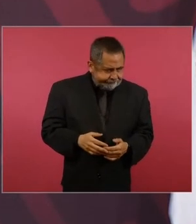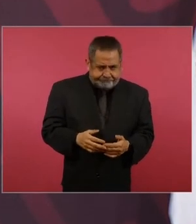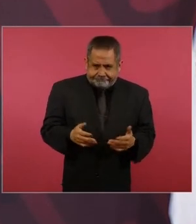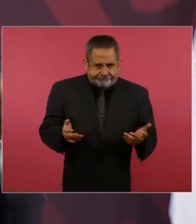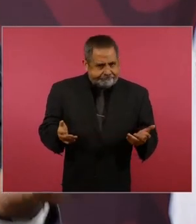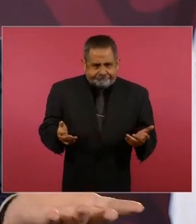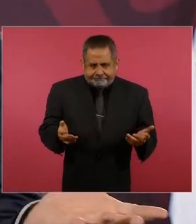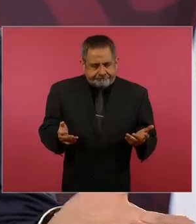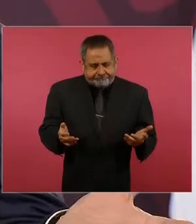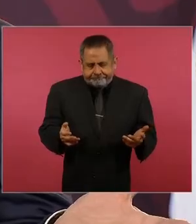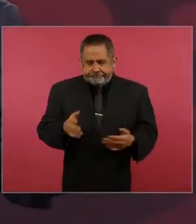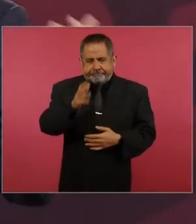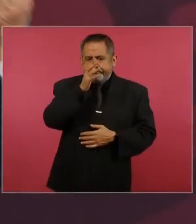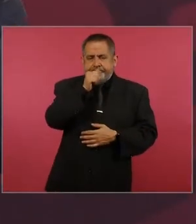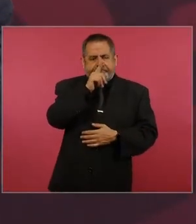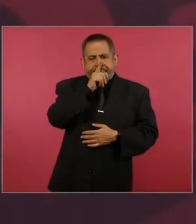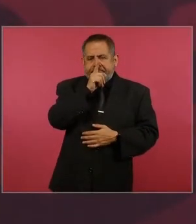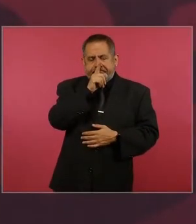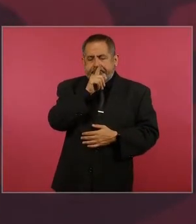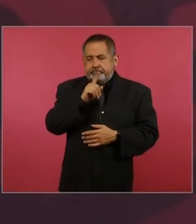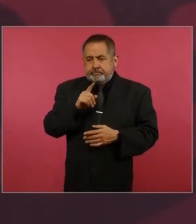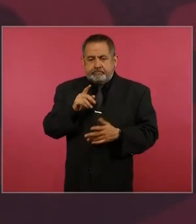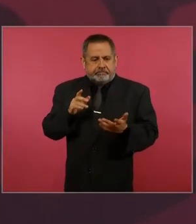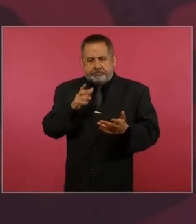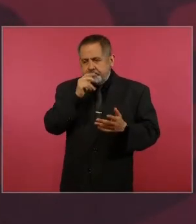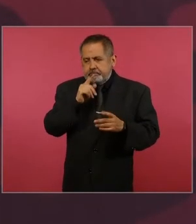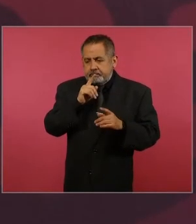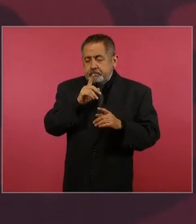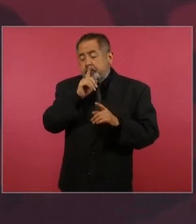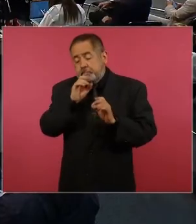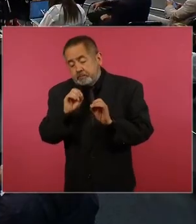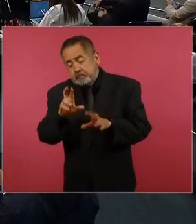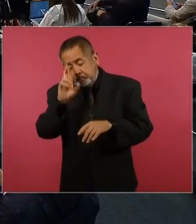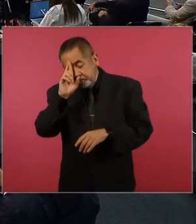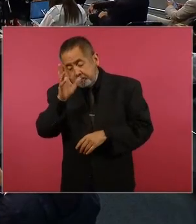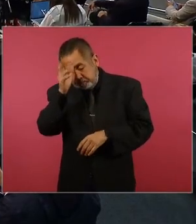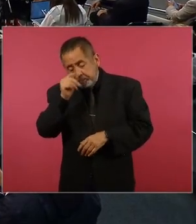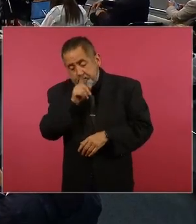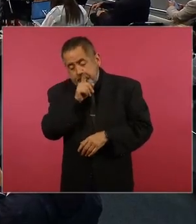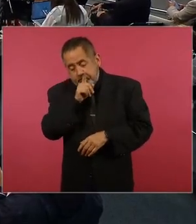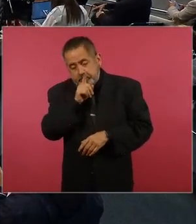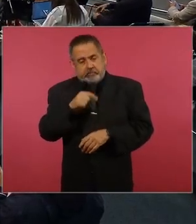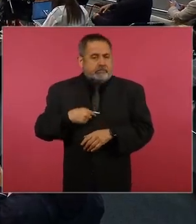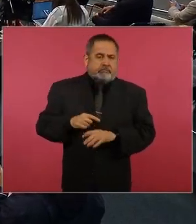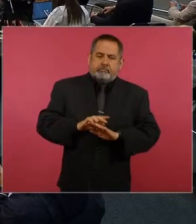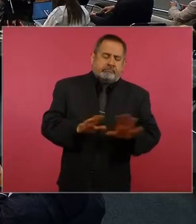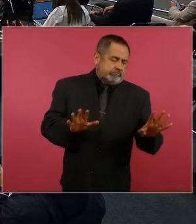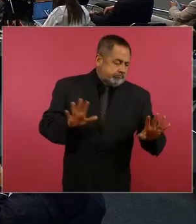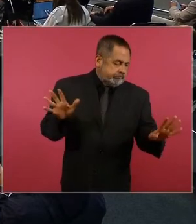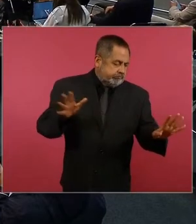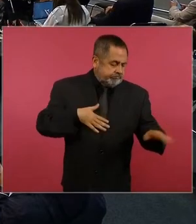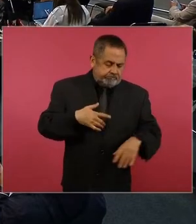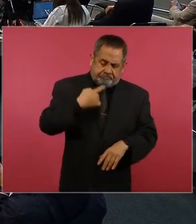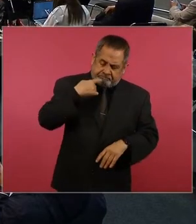Pero nosotros no podemos estar a favor de eso o quedarnos callados.